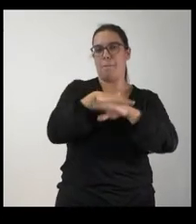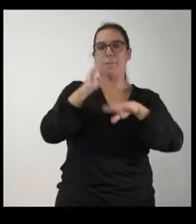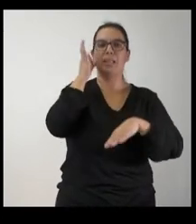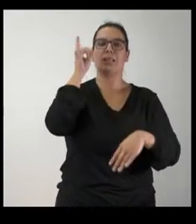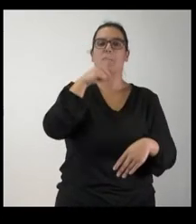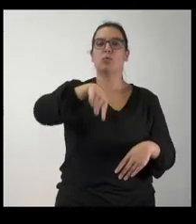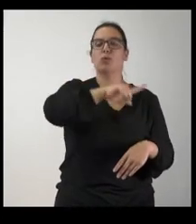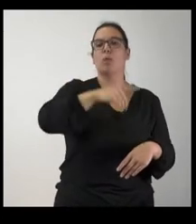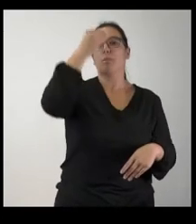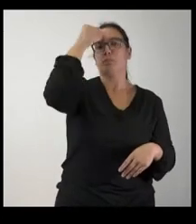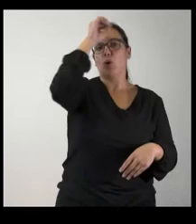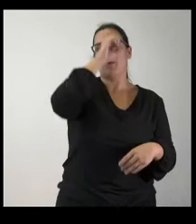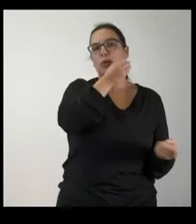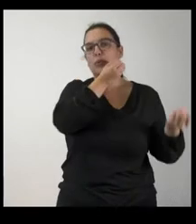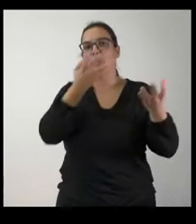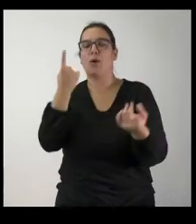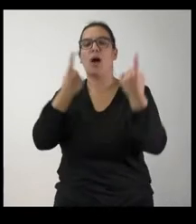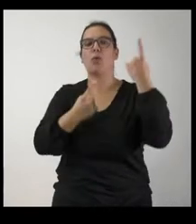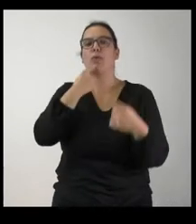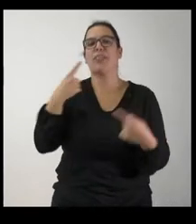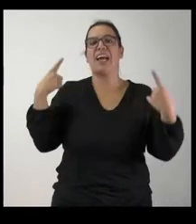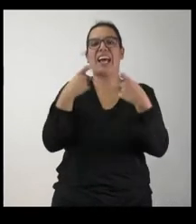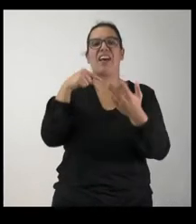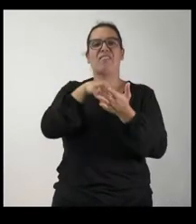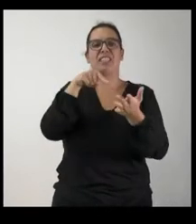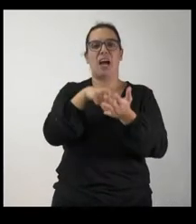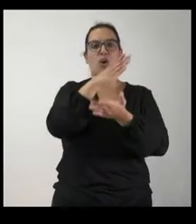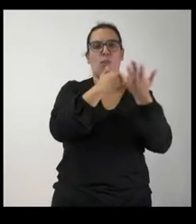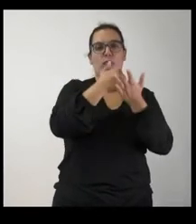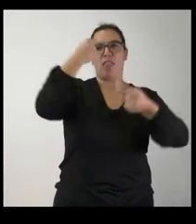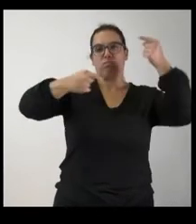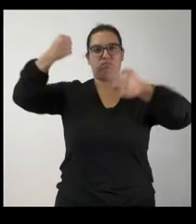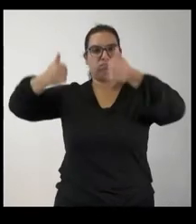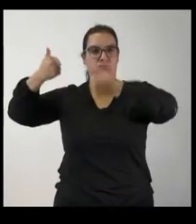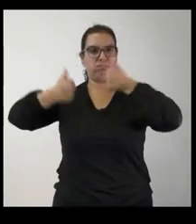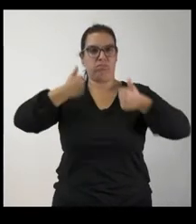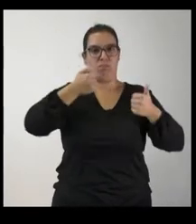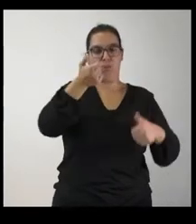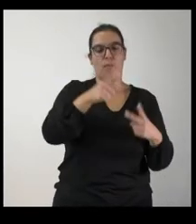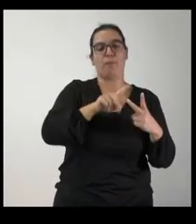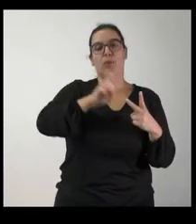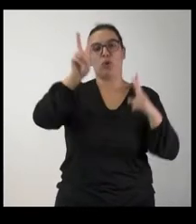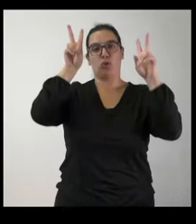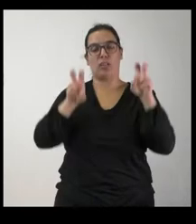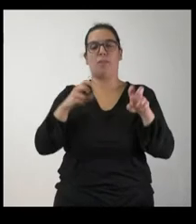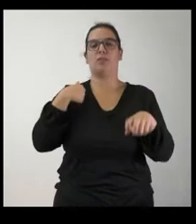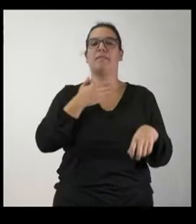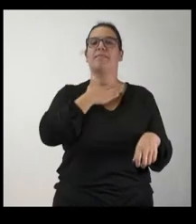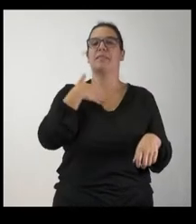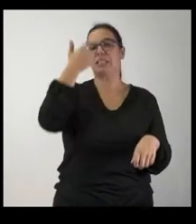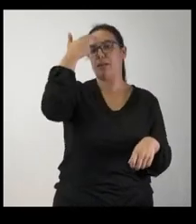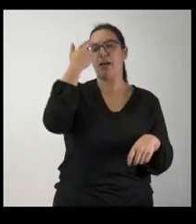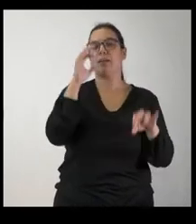denominada por algunos guerra fiscal entre entre comunidades autónomas luego sobre otro asunto Me gustaría saber cómo van los presupuestos